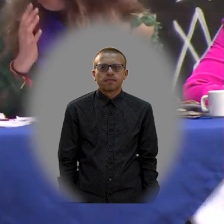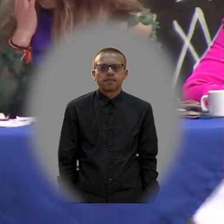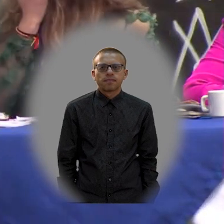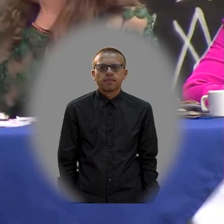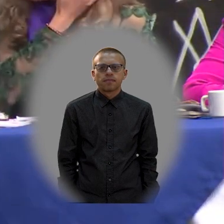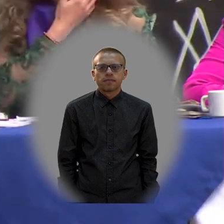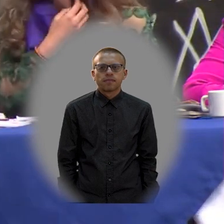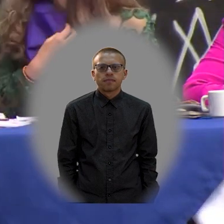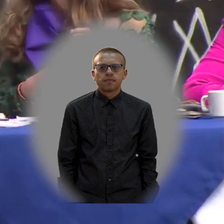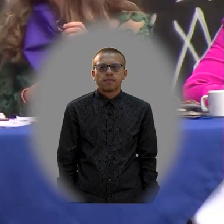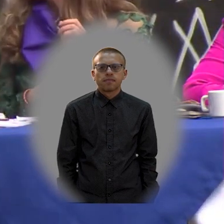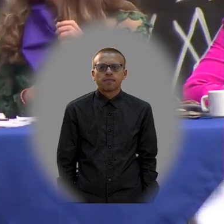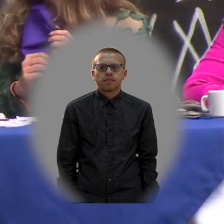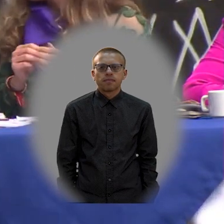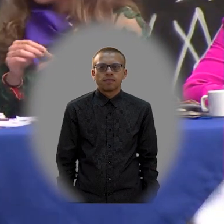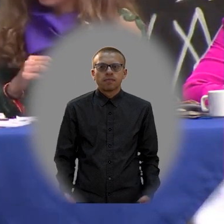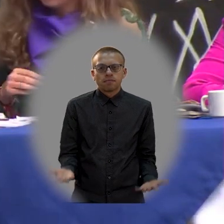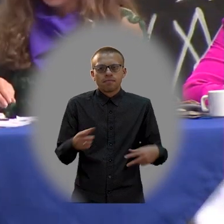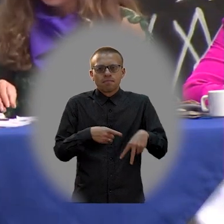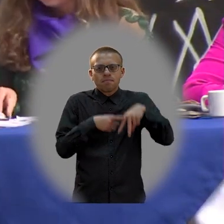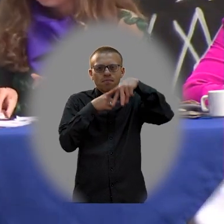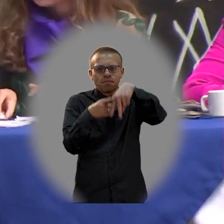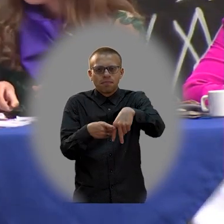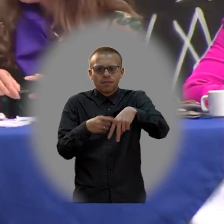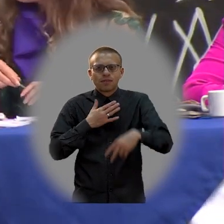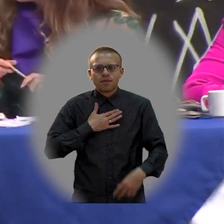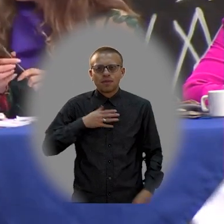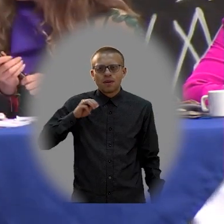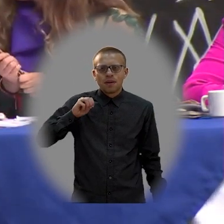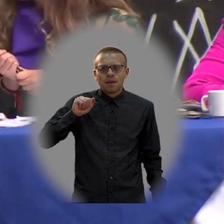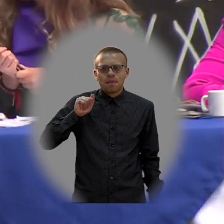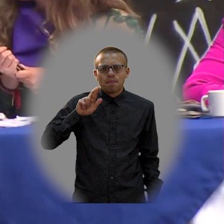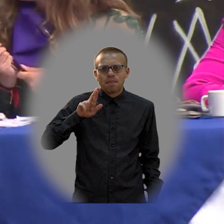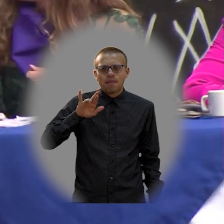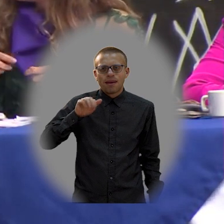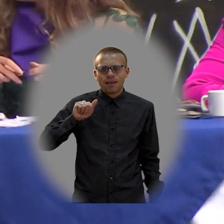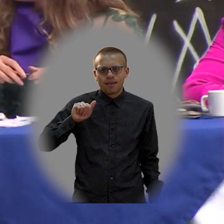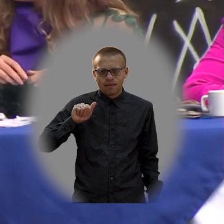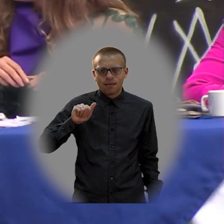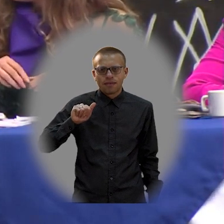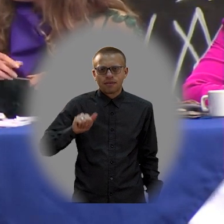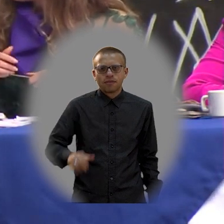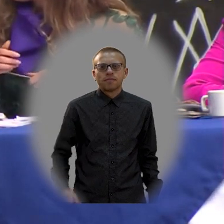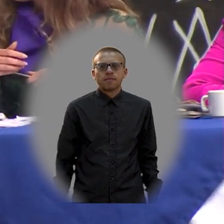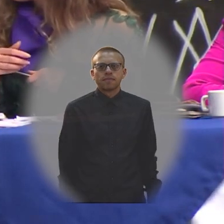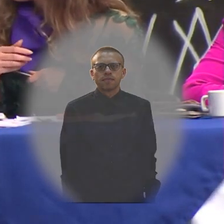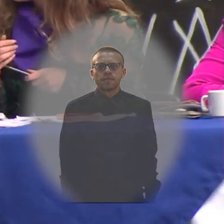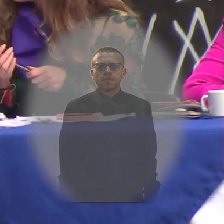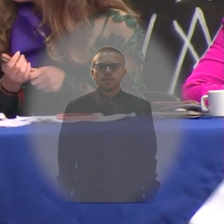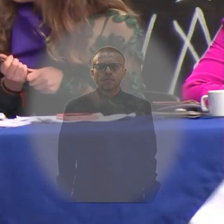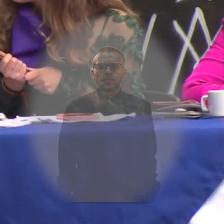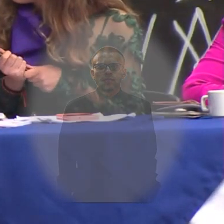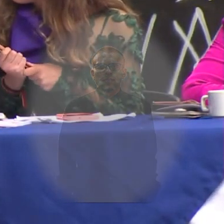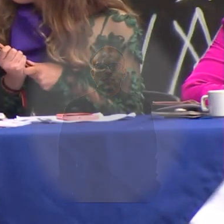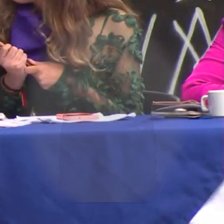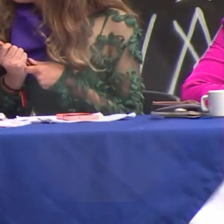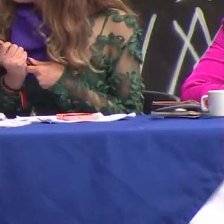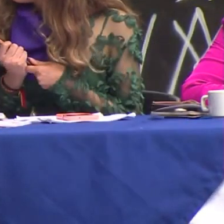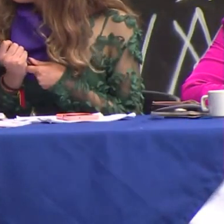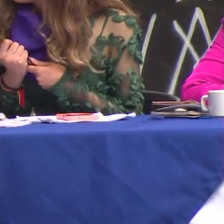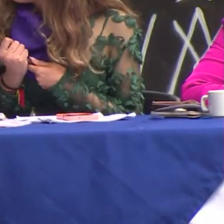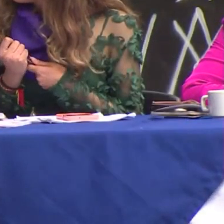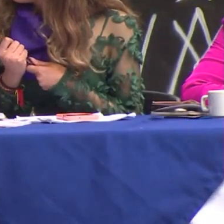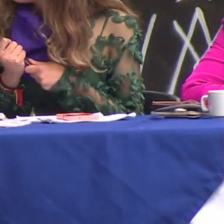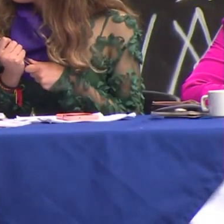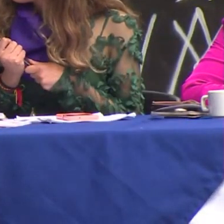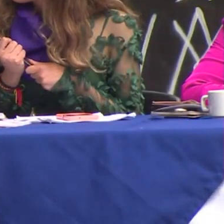Bueno, sí. Bueno, yo me presento, soy María, también compañera de la juntanza. También como en materia pues, de explicar